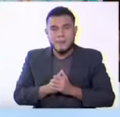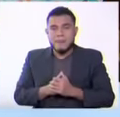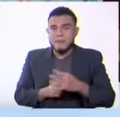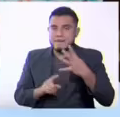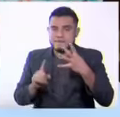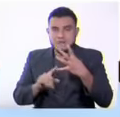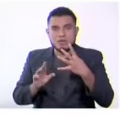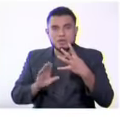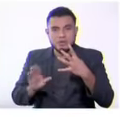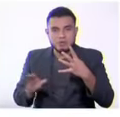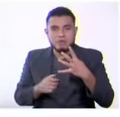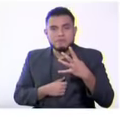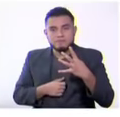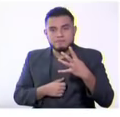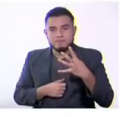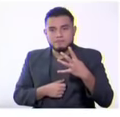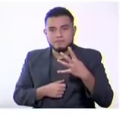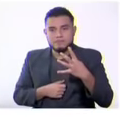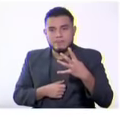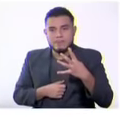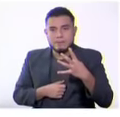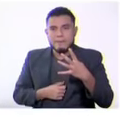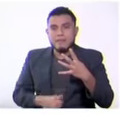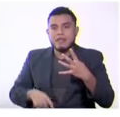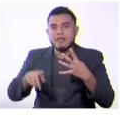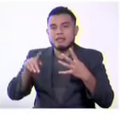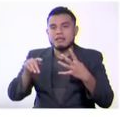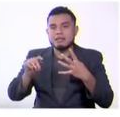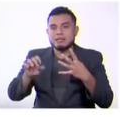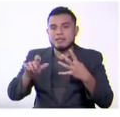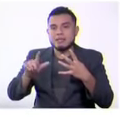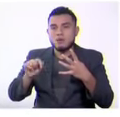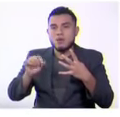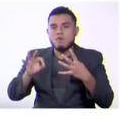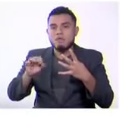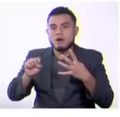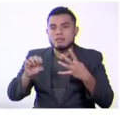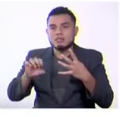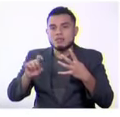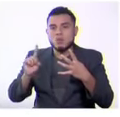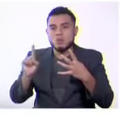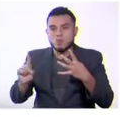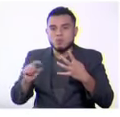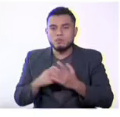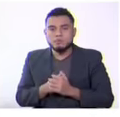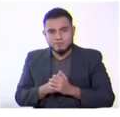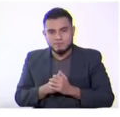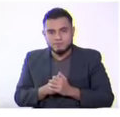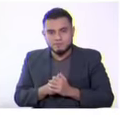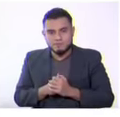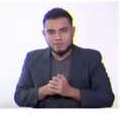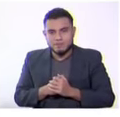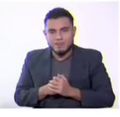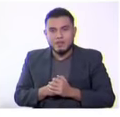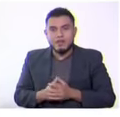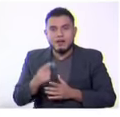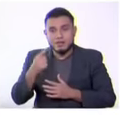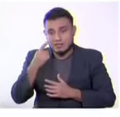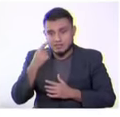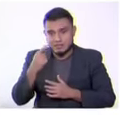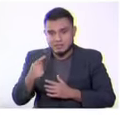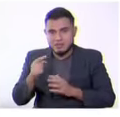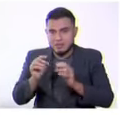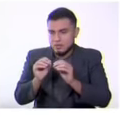última fase, que es la telofase 1. En la telofase 1 se da la